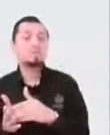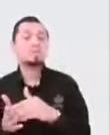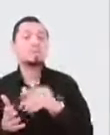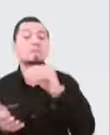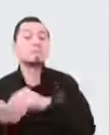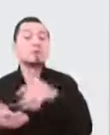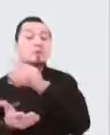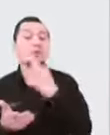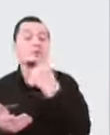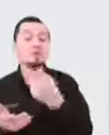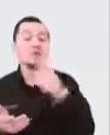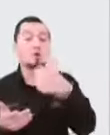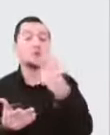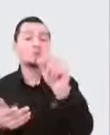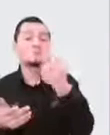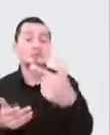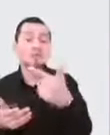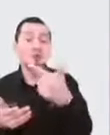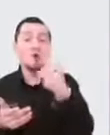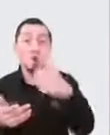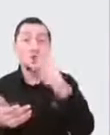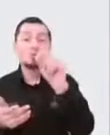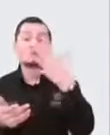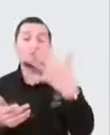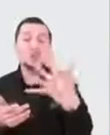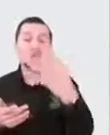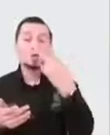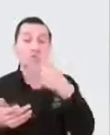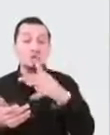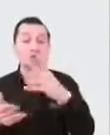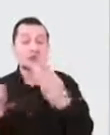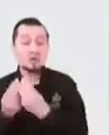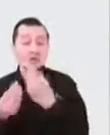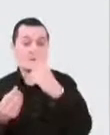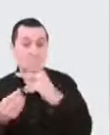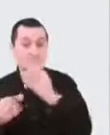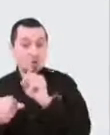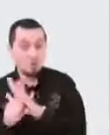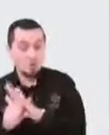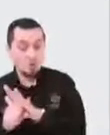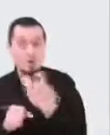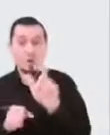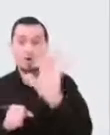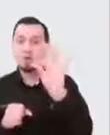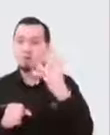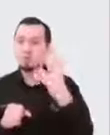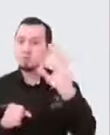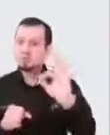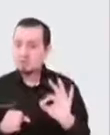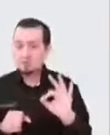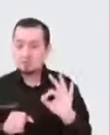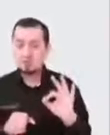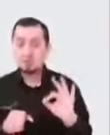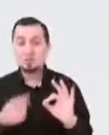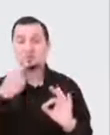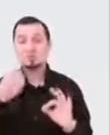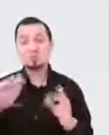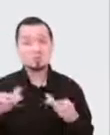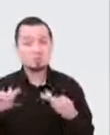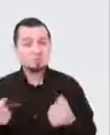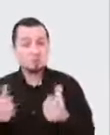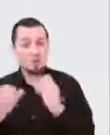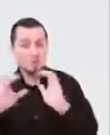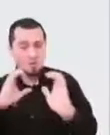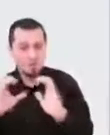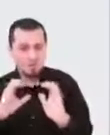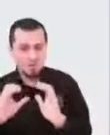señalan que gastamos el 11.7 y 11.5 de la comunicación en comida cuando realidad estamos el 42% dicen que gastamos